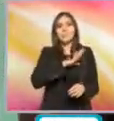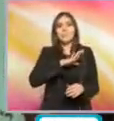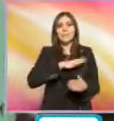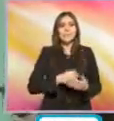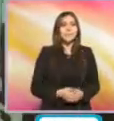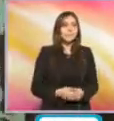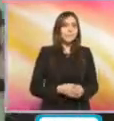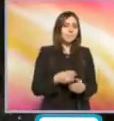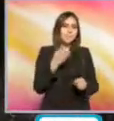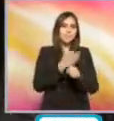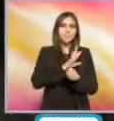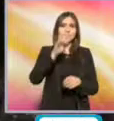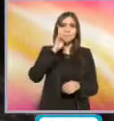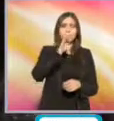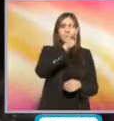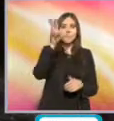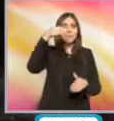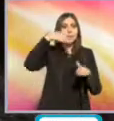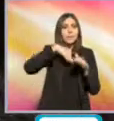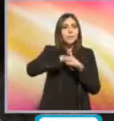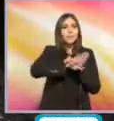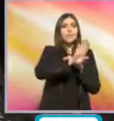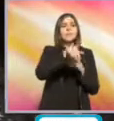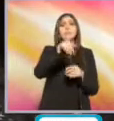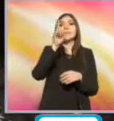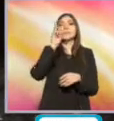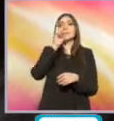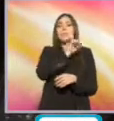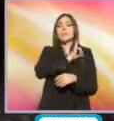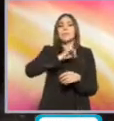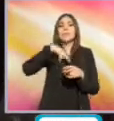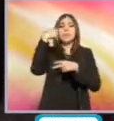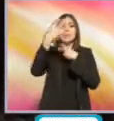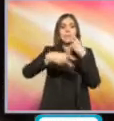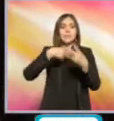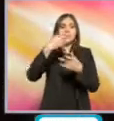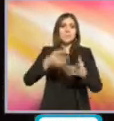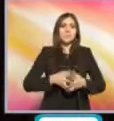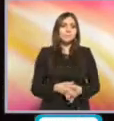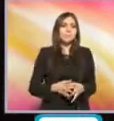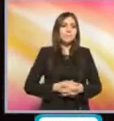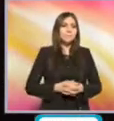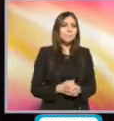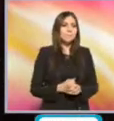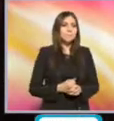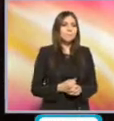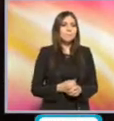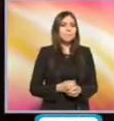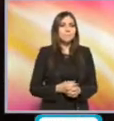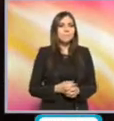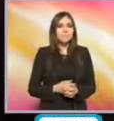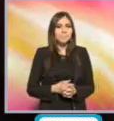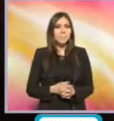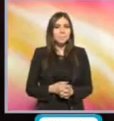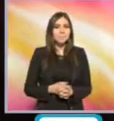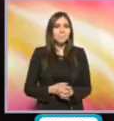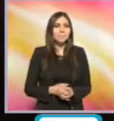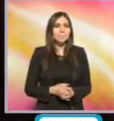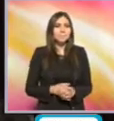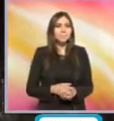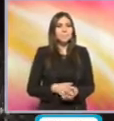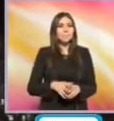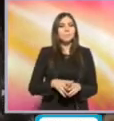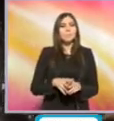un rinconcito, ahora sí como dicen por ahí, échele un ojito pues. Ay, ay,